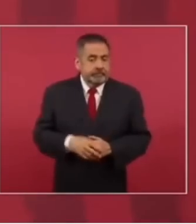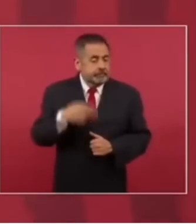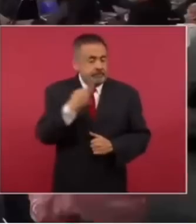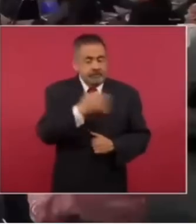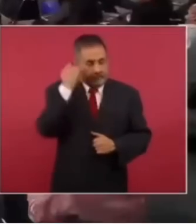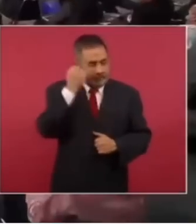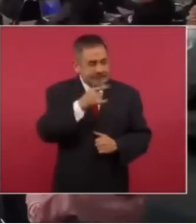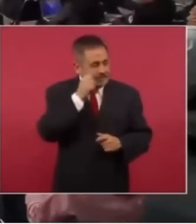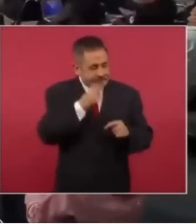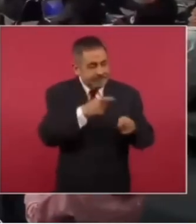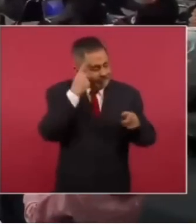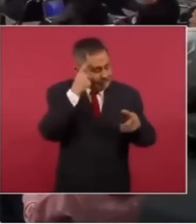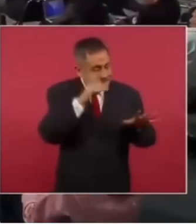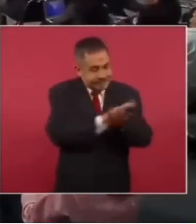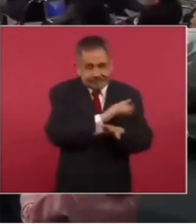ideas